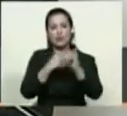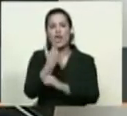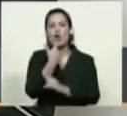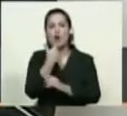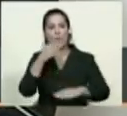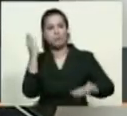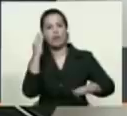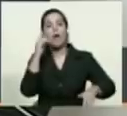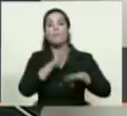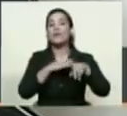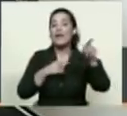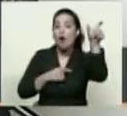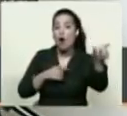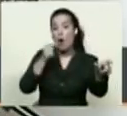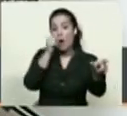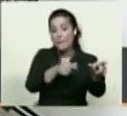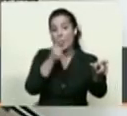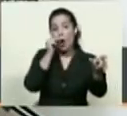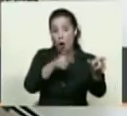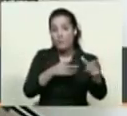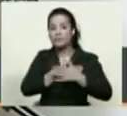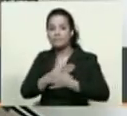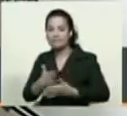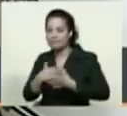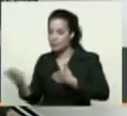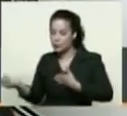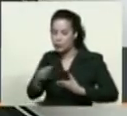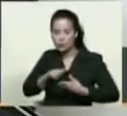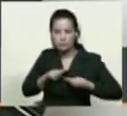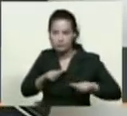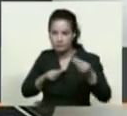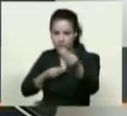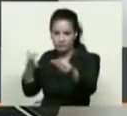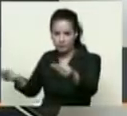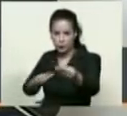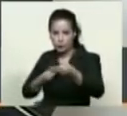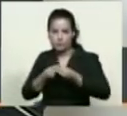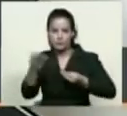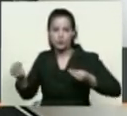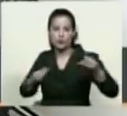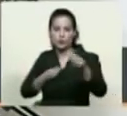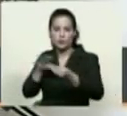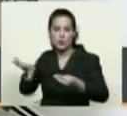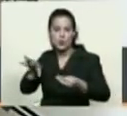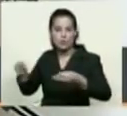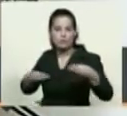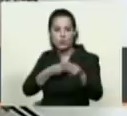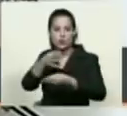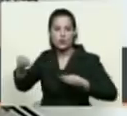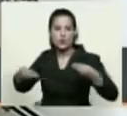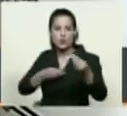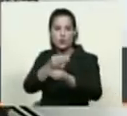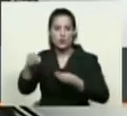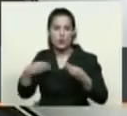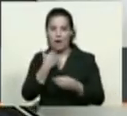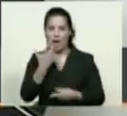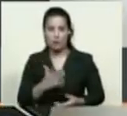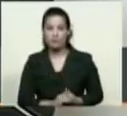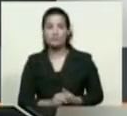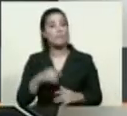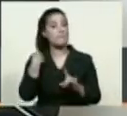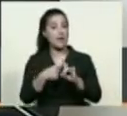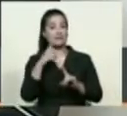era el intermediario a los efectos de montar toda esta patraña financiera que montaron. También proporcionaban información